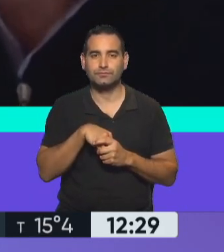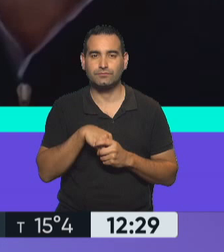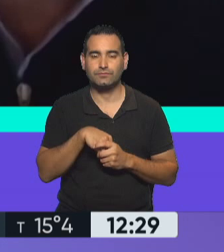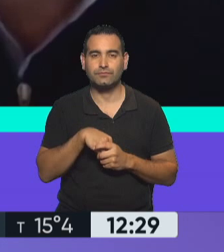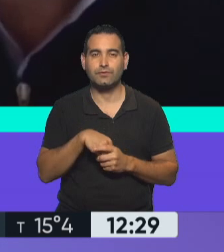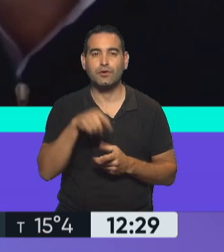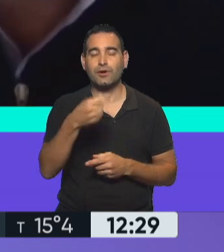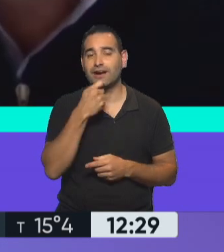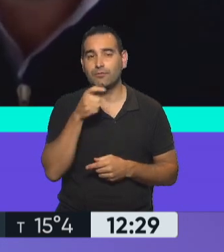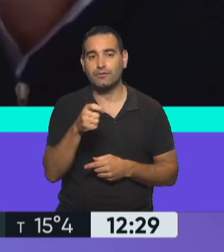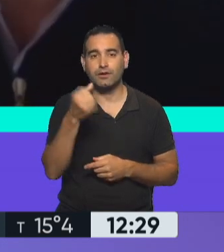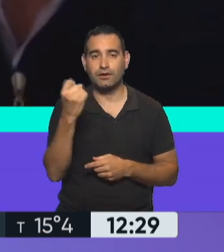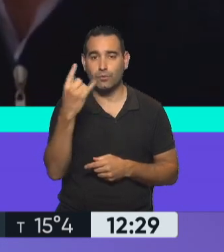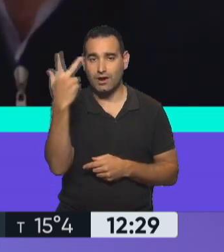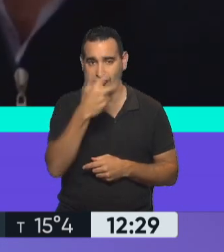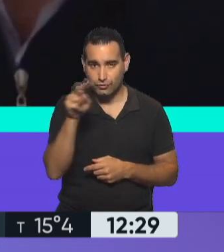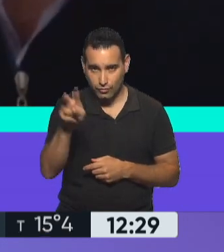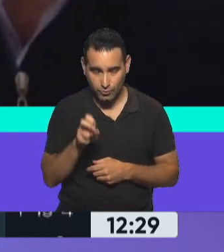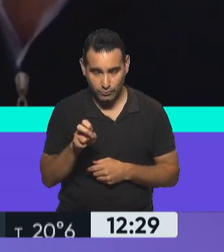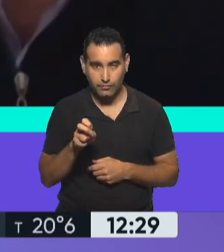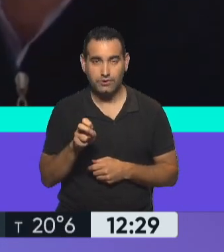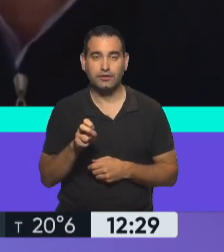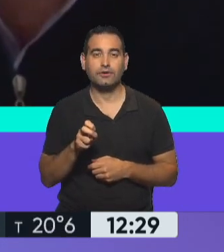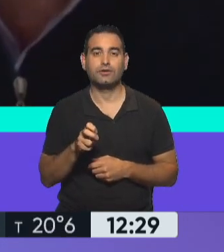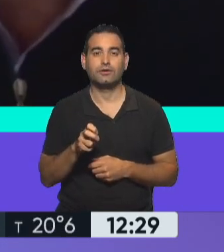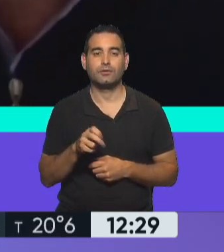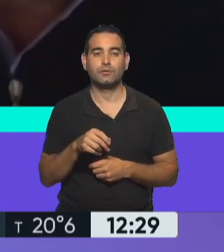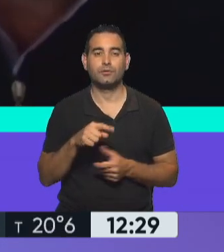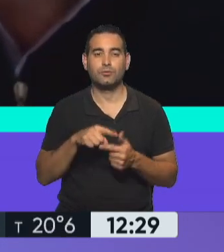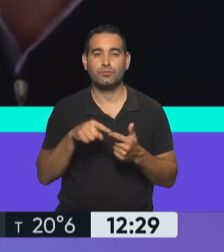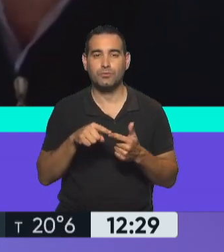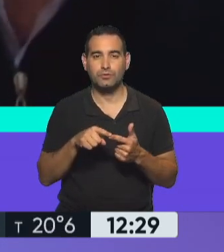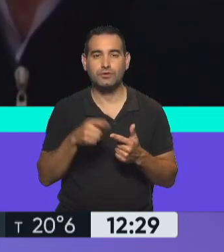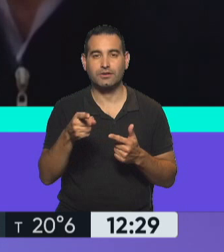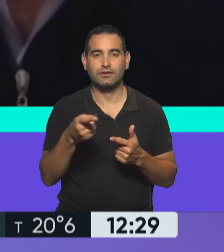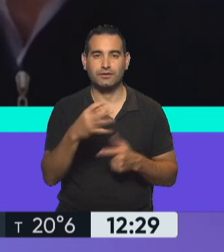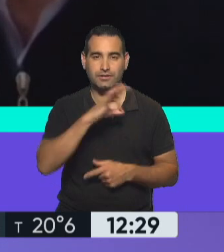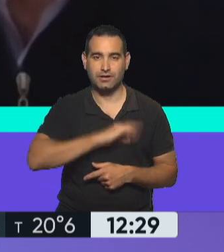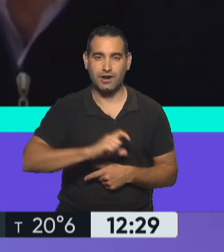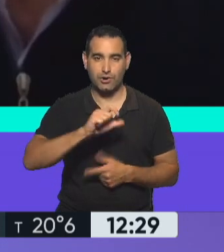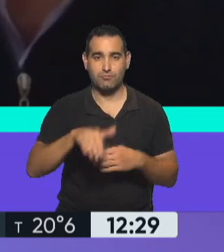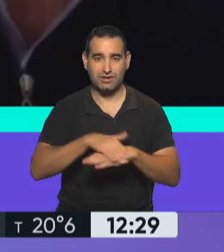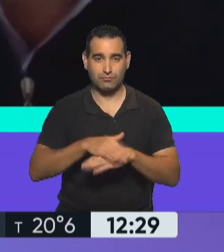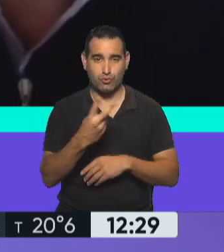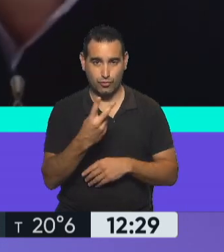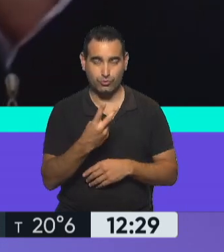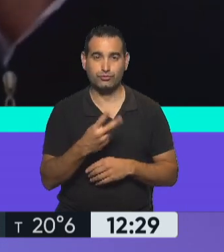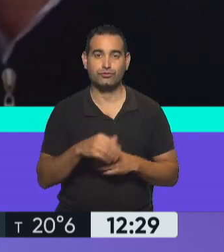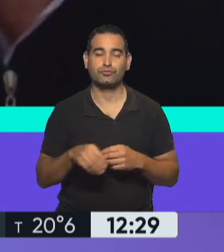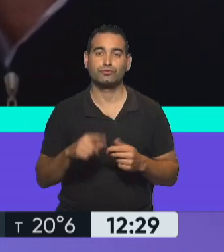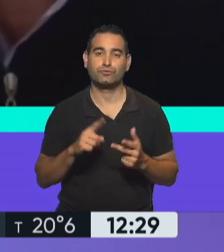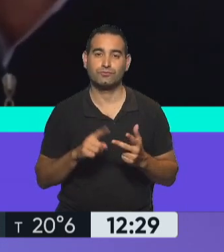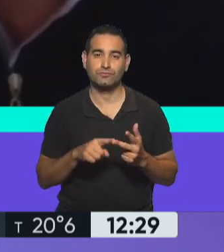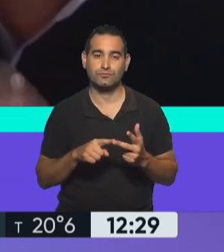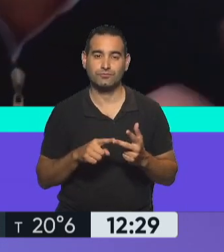recibir la asignación universal, tener como ingreso 2 salarios mínimos, vital y móvil,